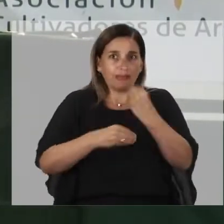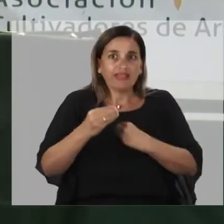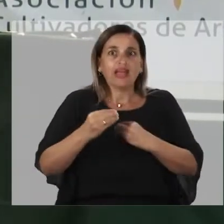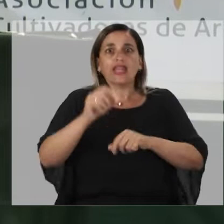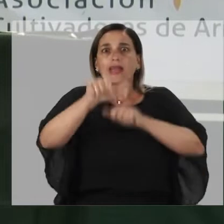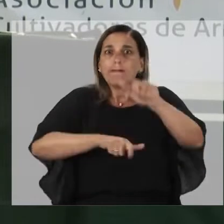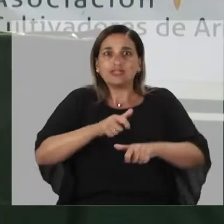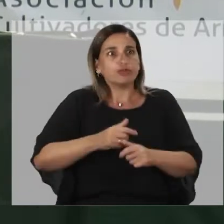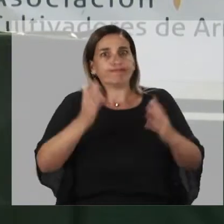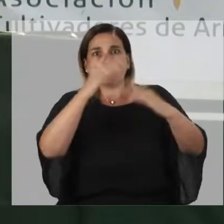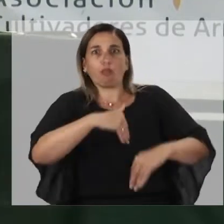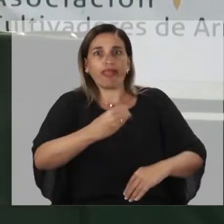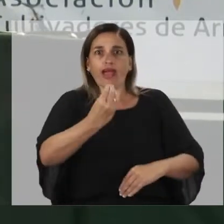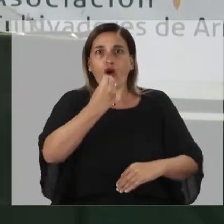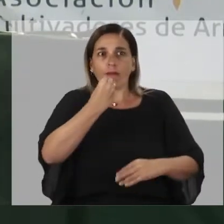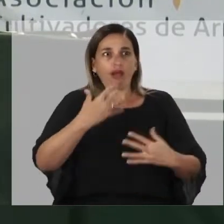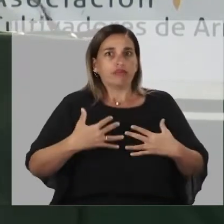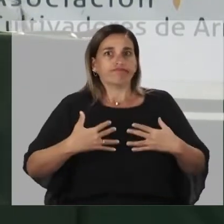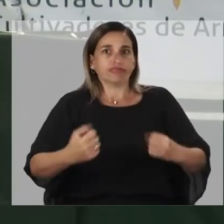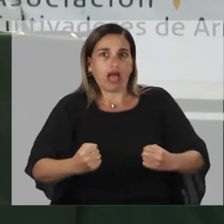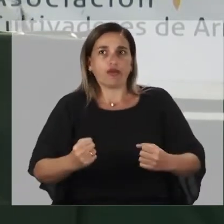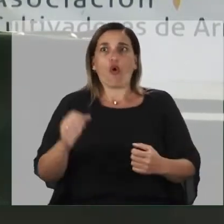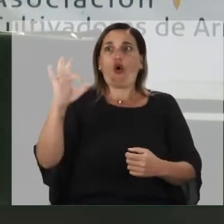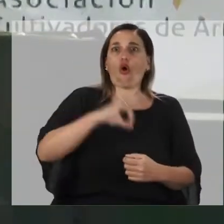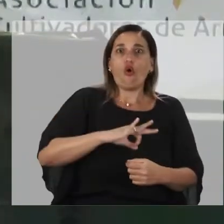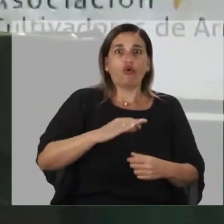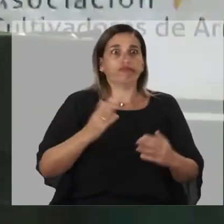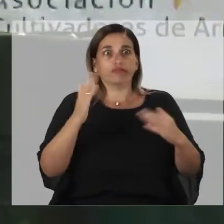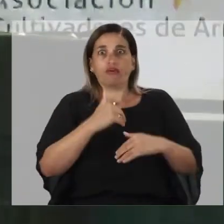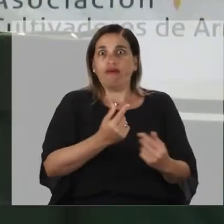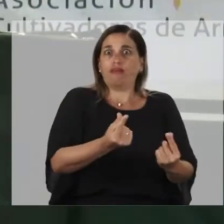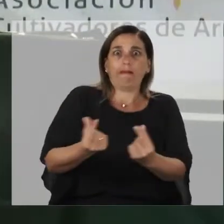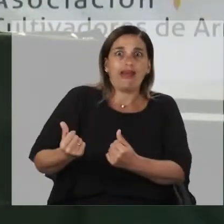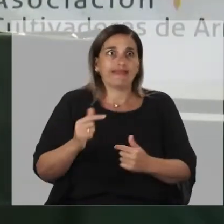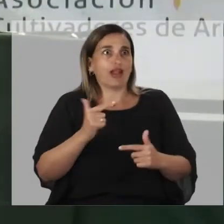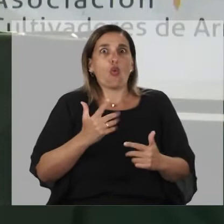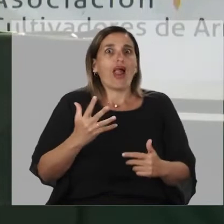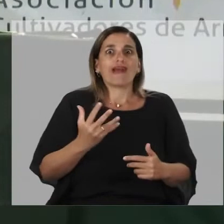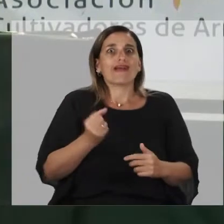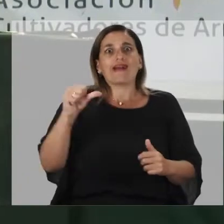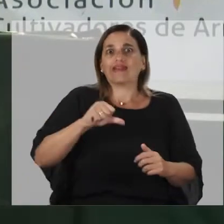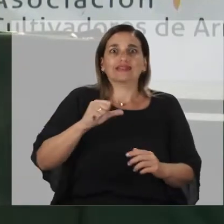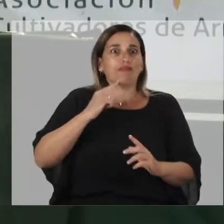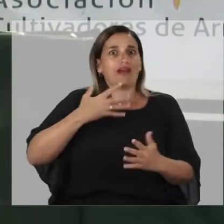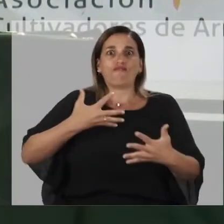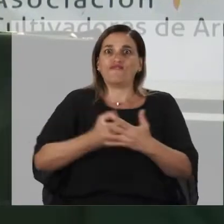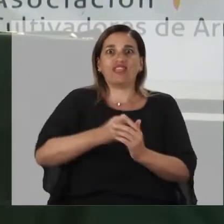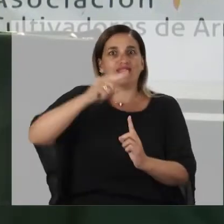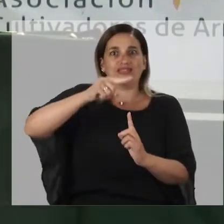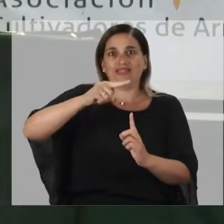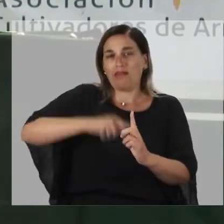alimentaria de los uruguayos, que no pueden comer sanamente y que no llegan a fin de mes, es una preocupación de nuestro